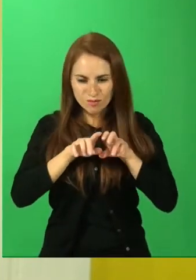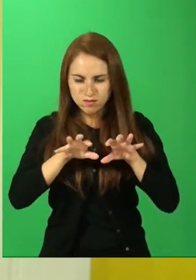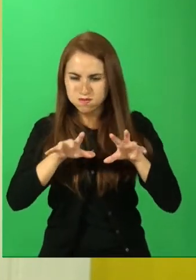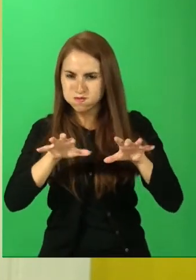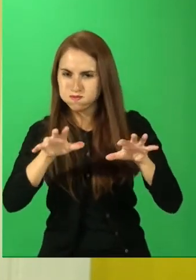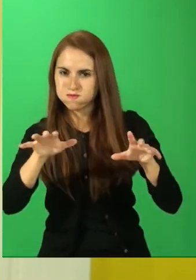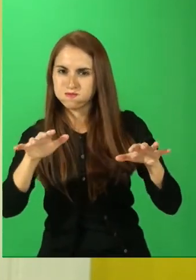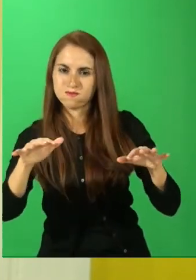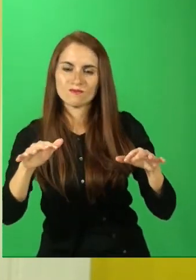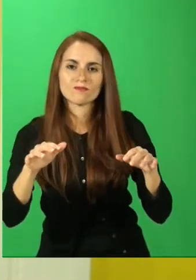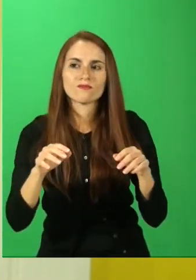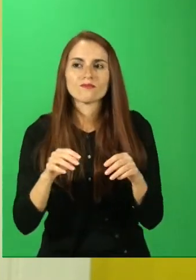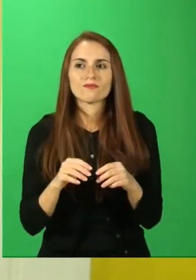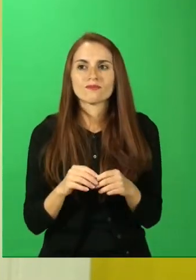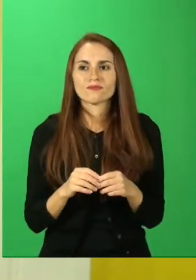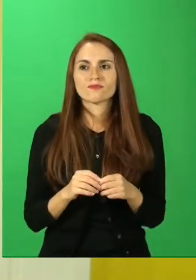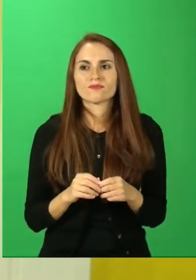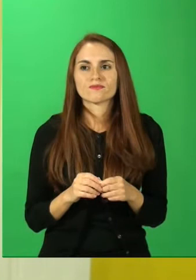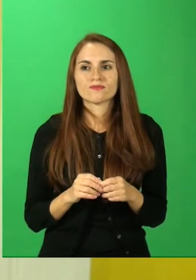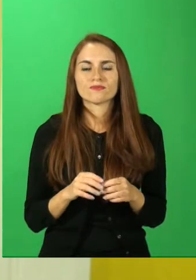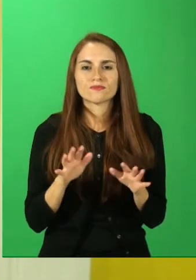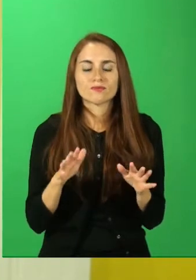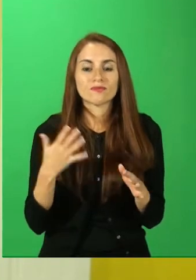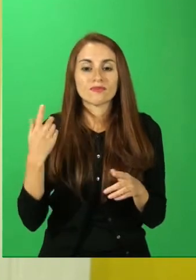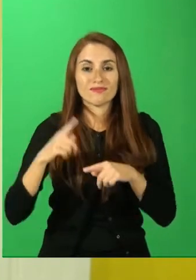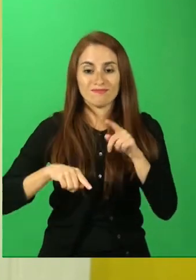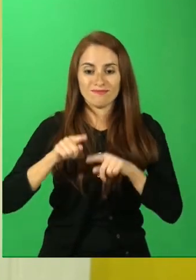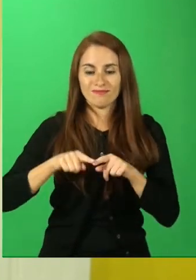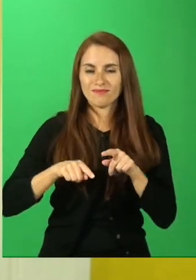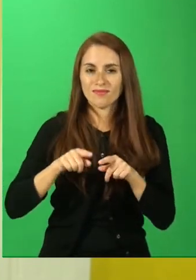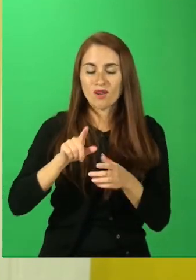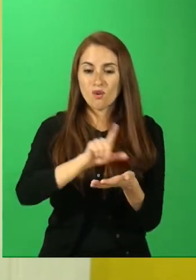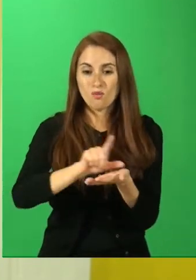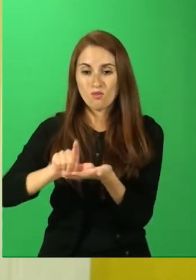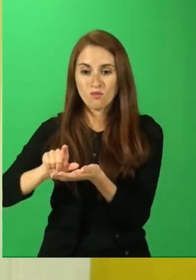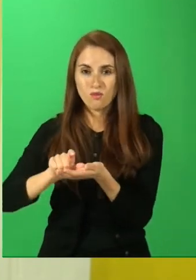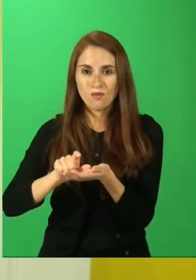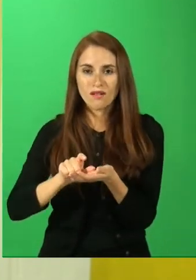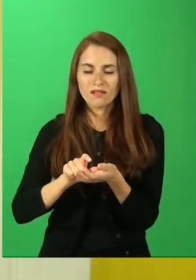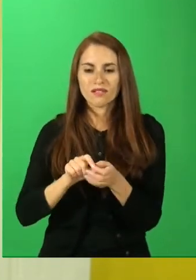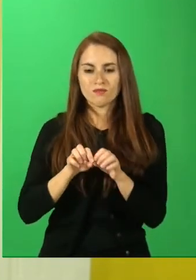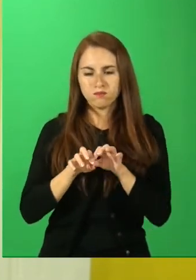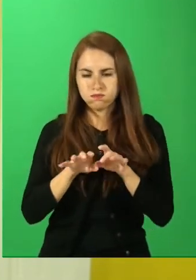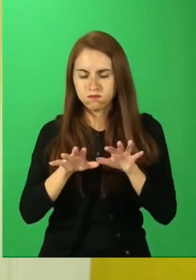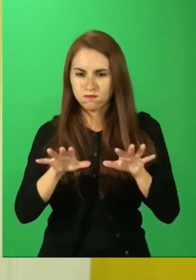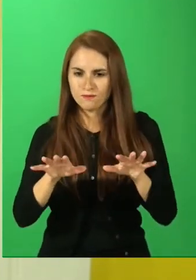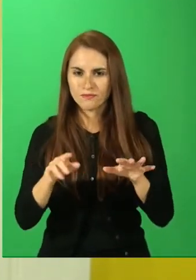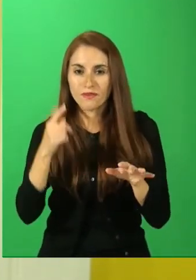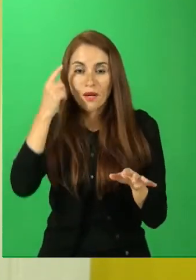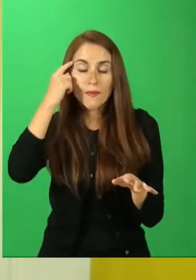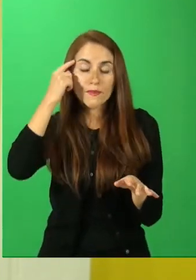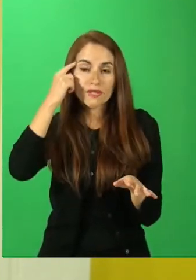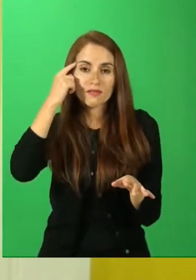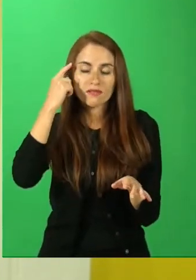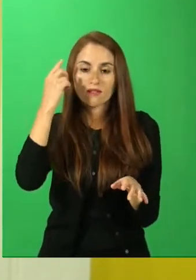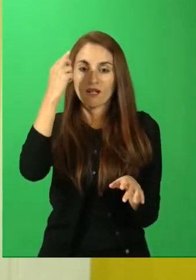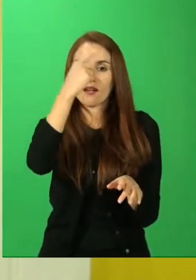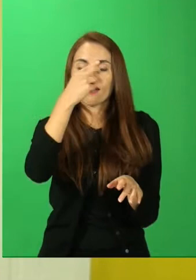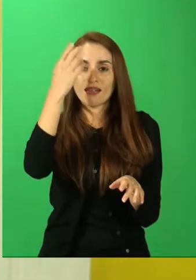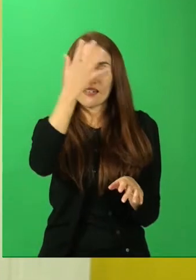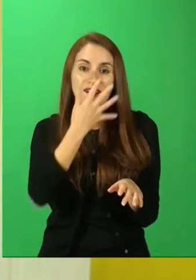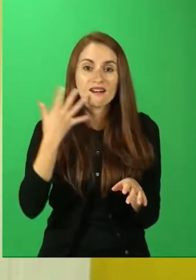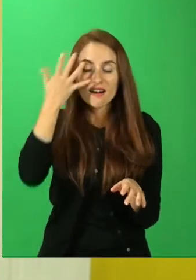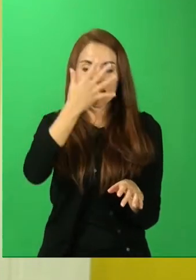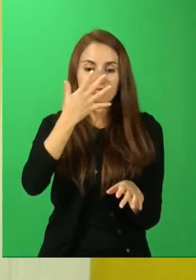por este concepto que se llama el espacio vital. Es decir, como ellos pertenecen a una raza superior, a un poder superior, necesitan